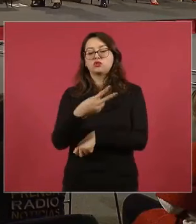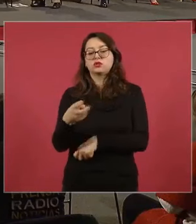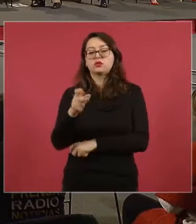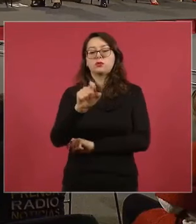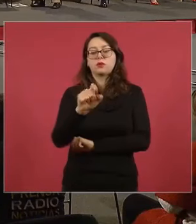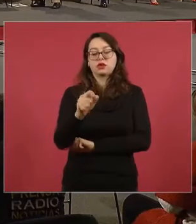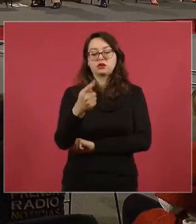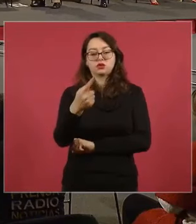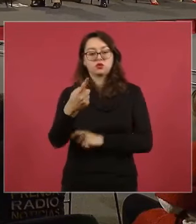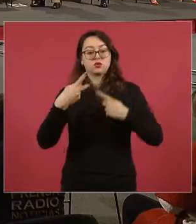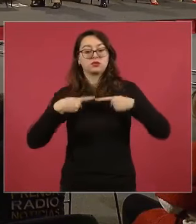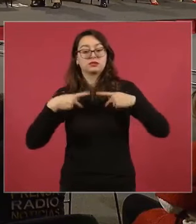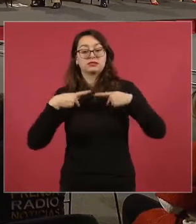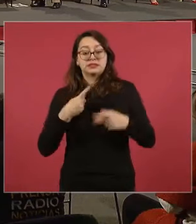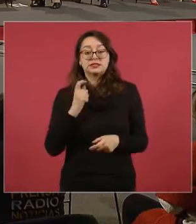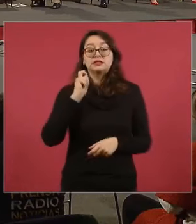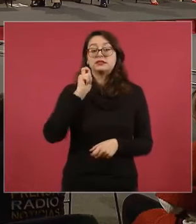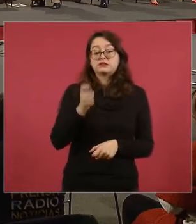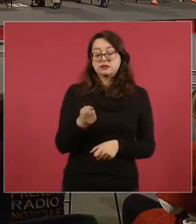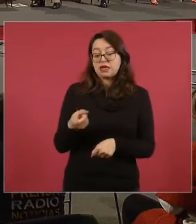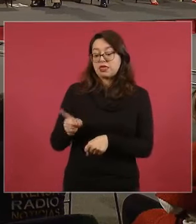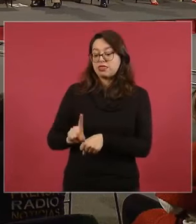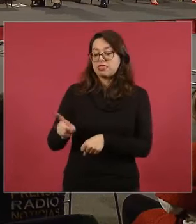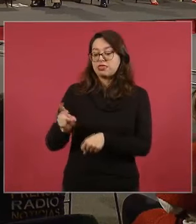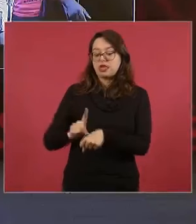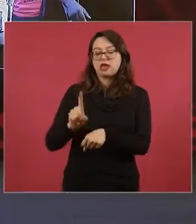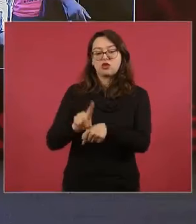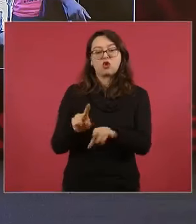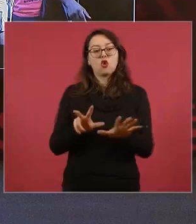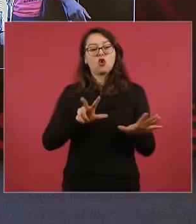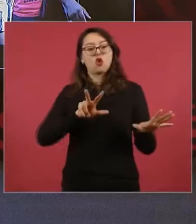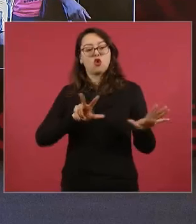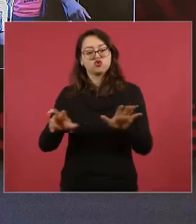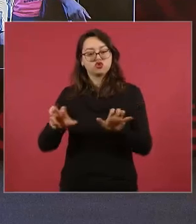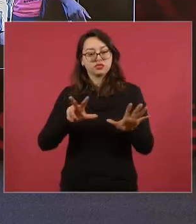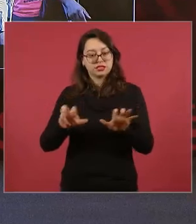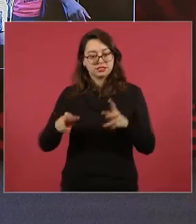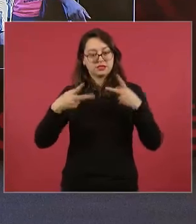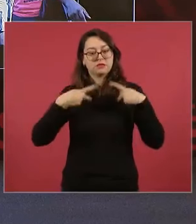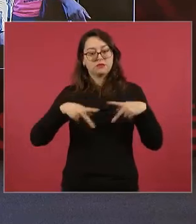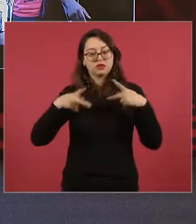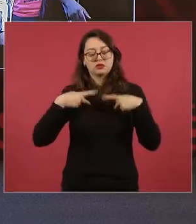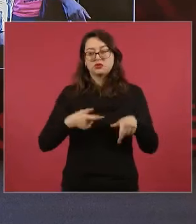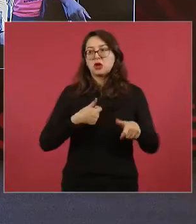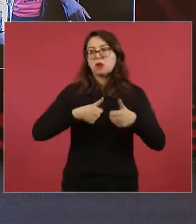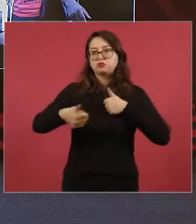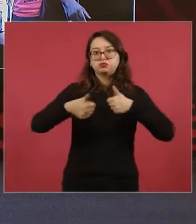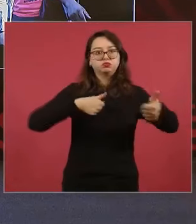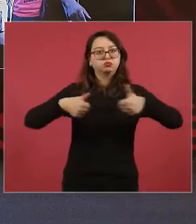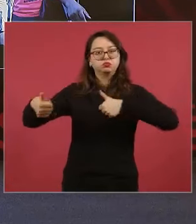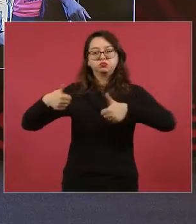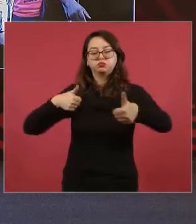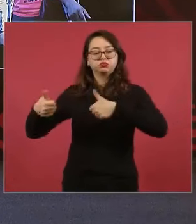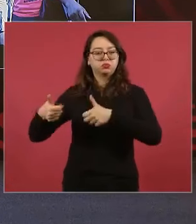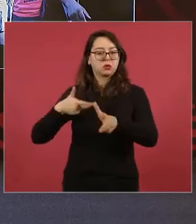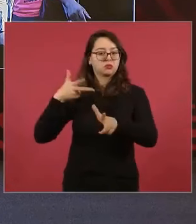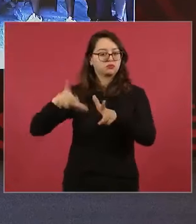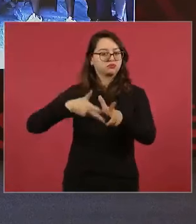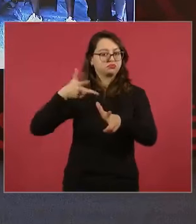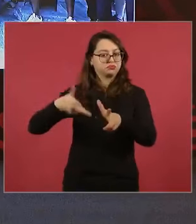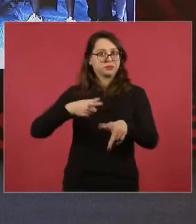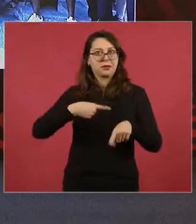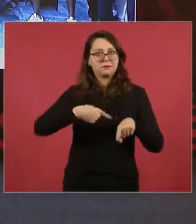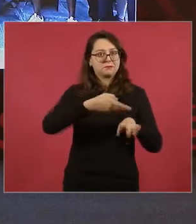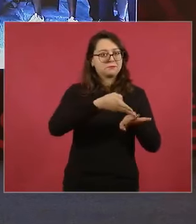trasladando diariamente más de 800 pasajeros a diferentes destinos a lo largo de la ruta. En la siguiente,